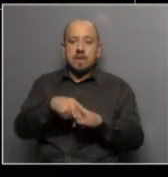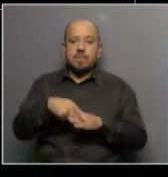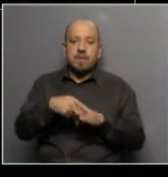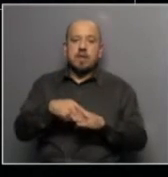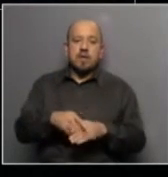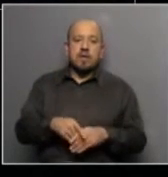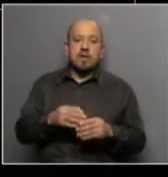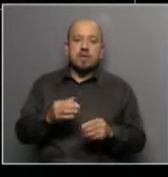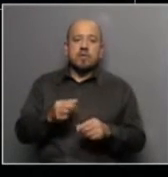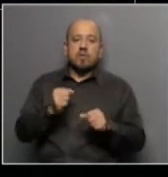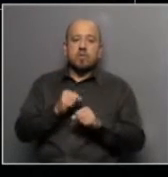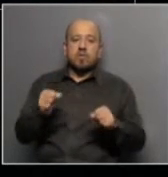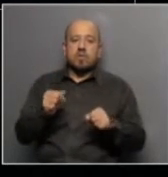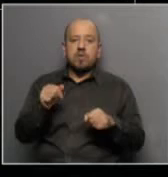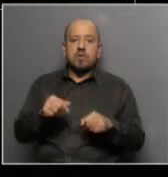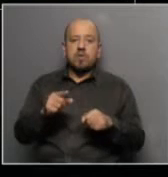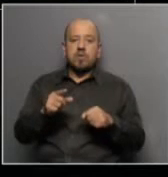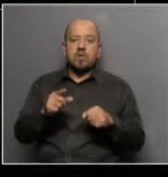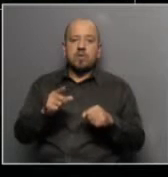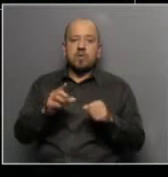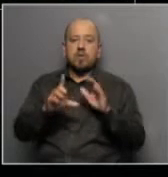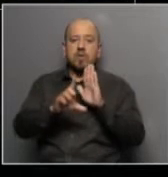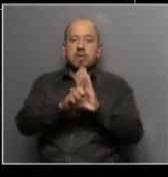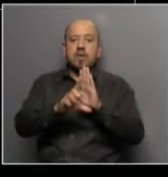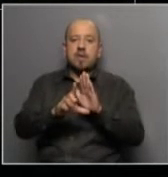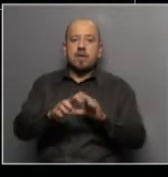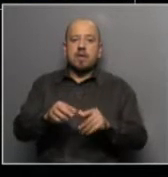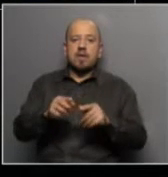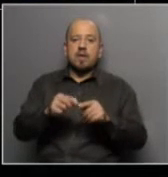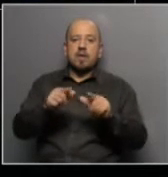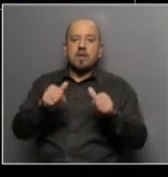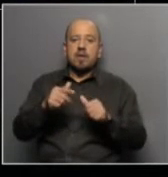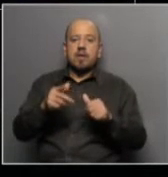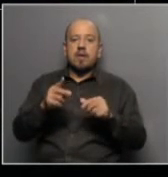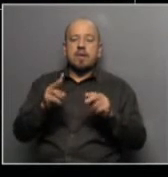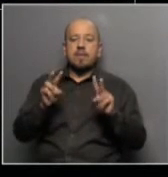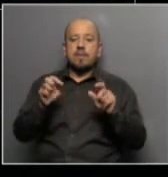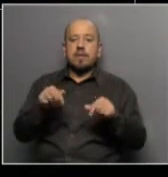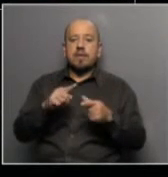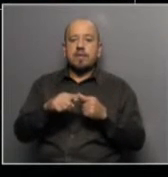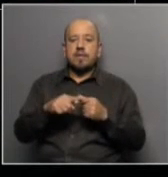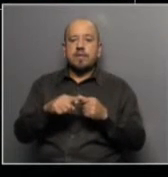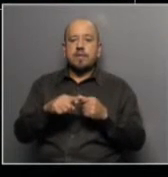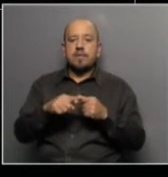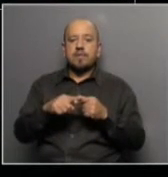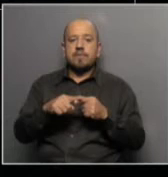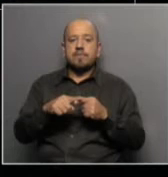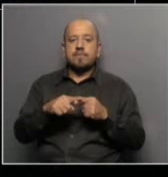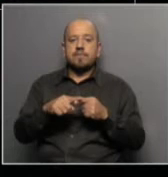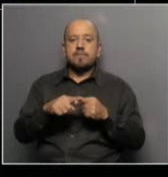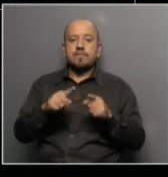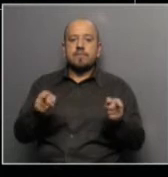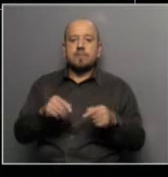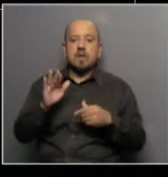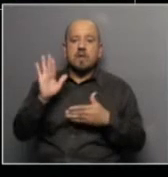manejando, que nos lo permite la Ley de Ordenamiento Territorial, es la compensación de lo que tiene que ver con